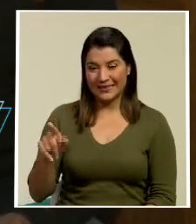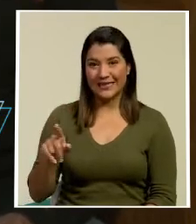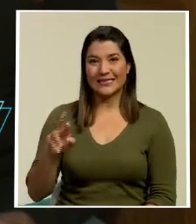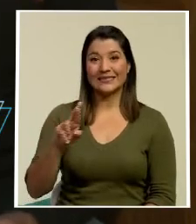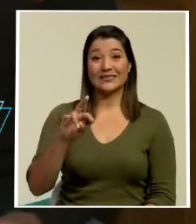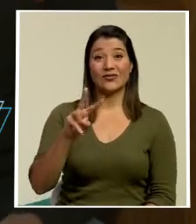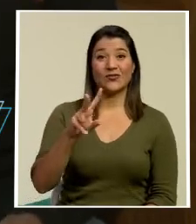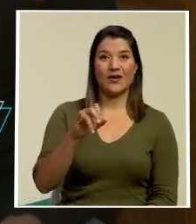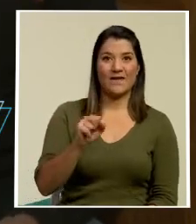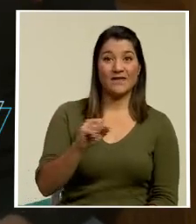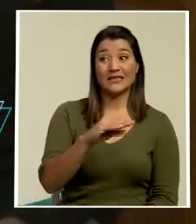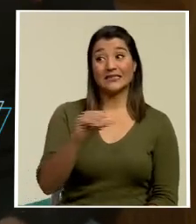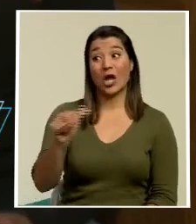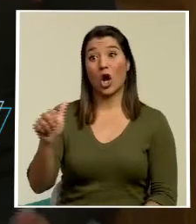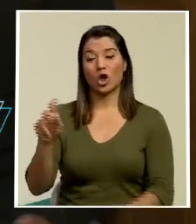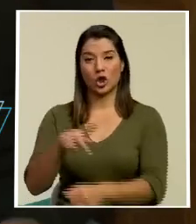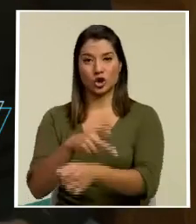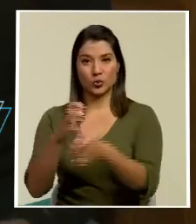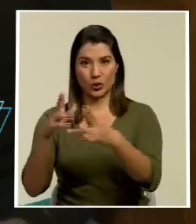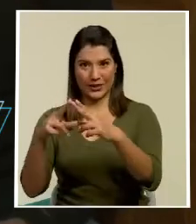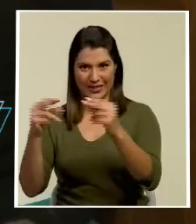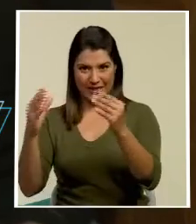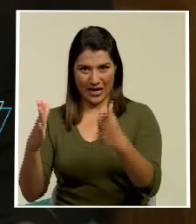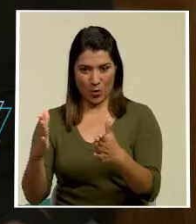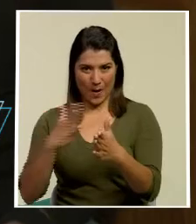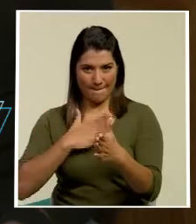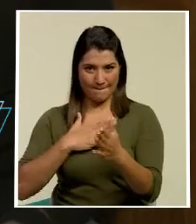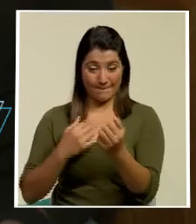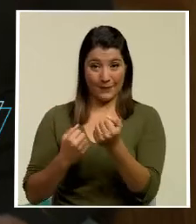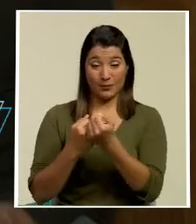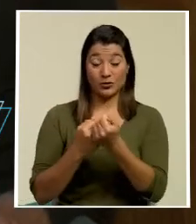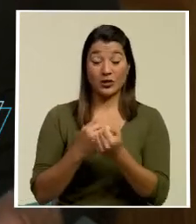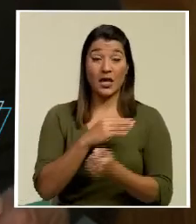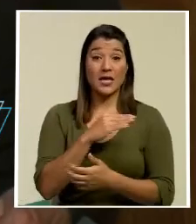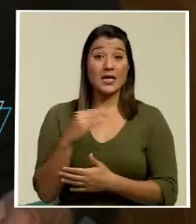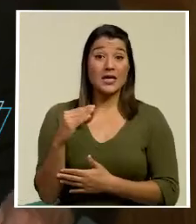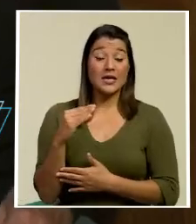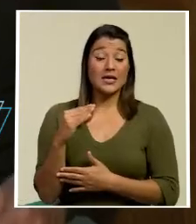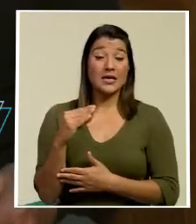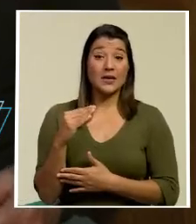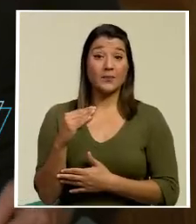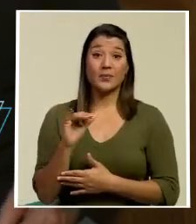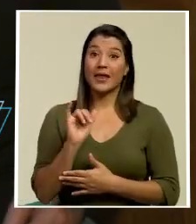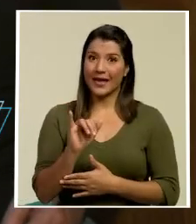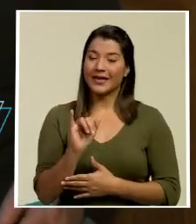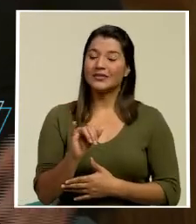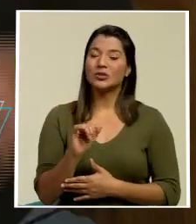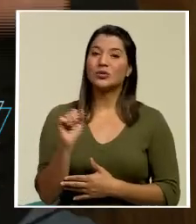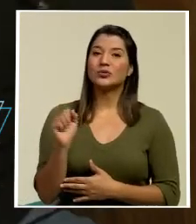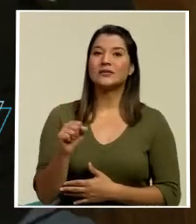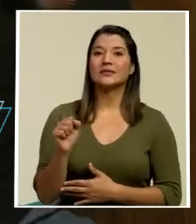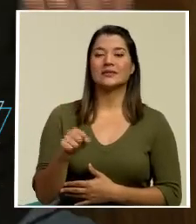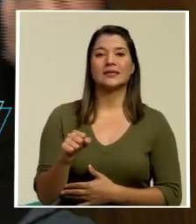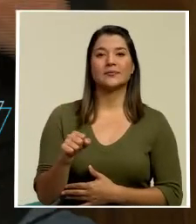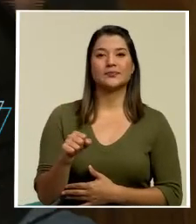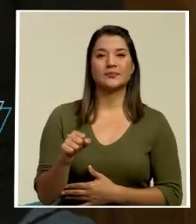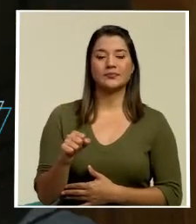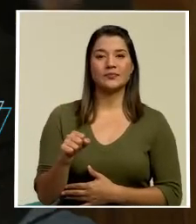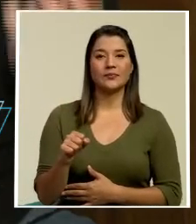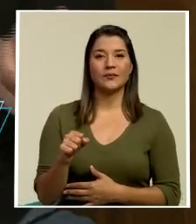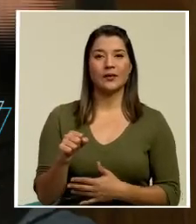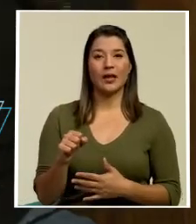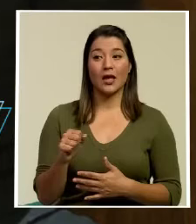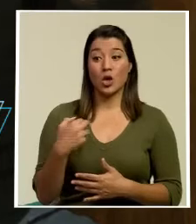nicaragüenses desde ese entonces, y bueno, y eso sí fue ya, digamos,